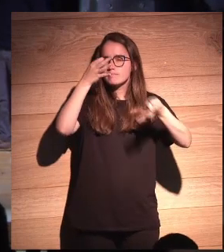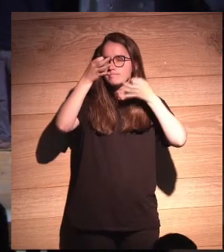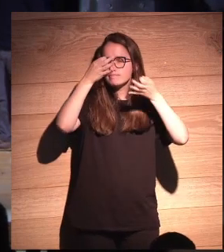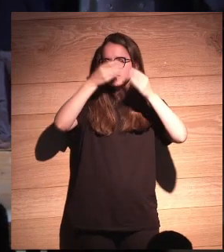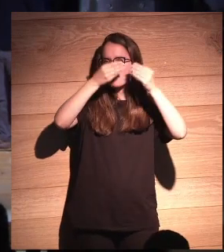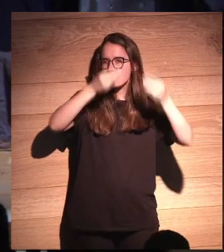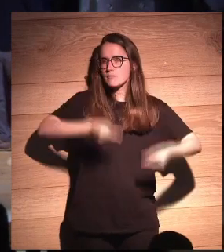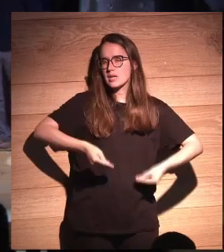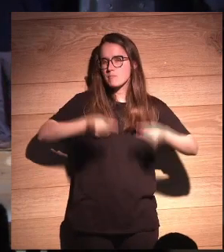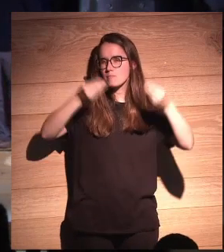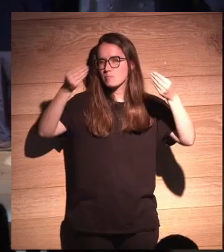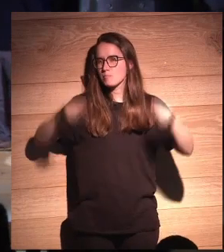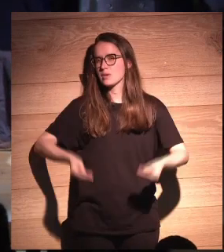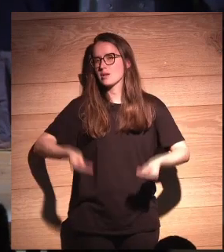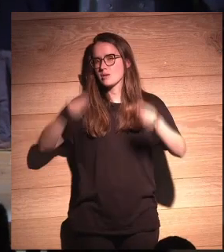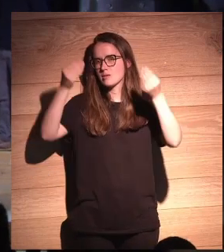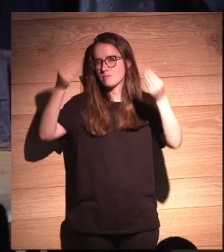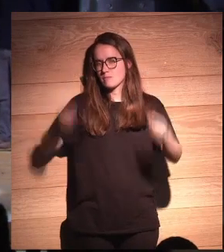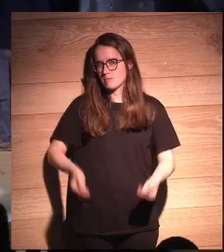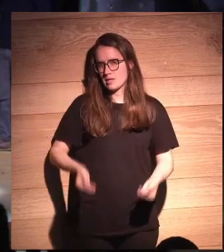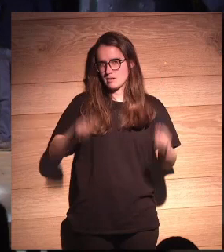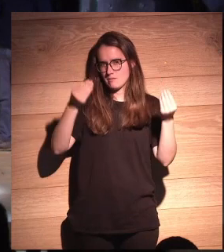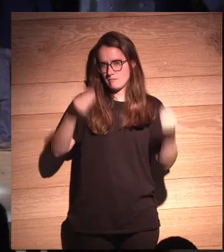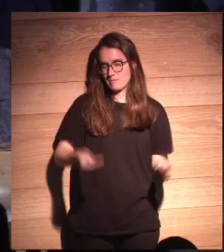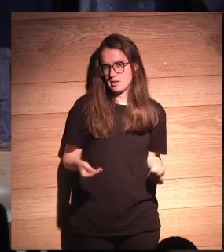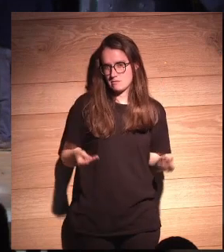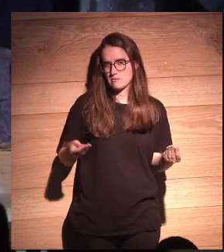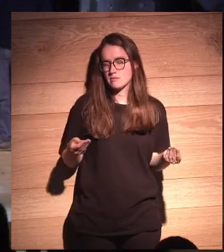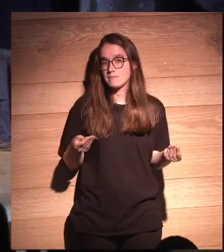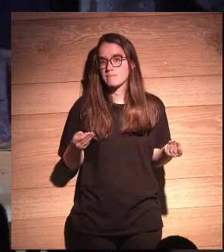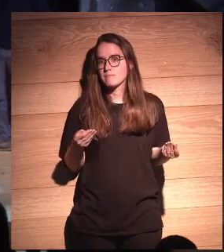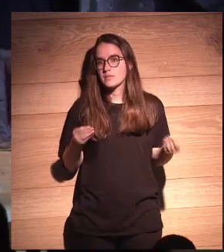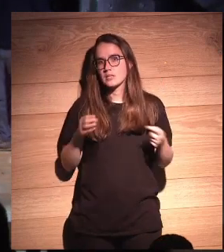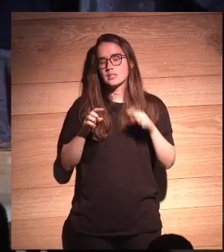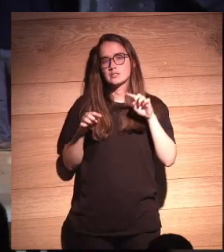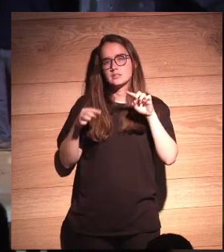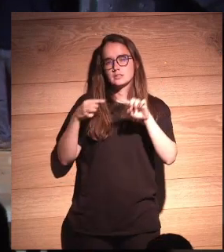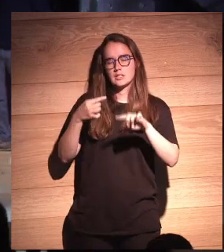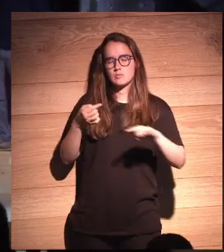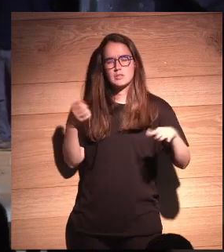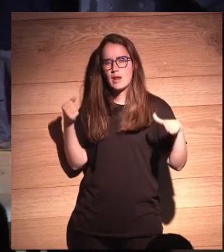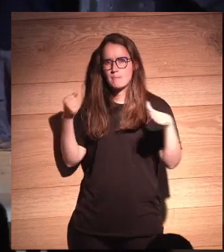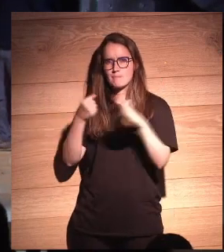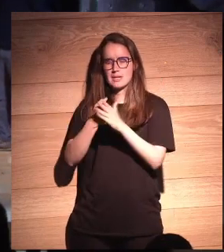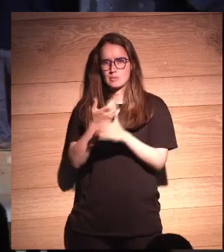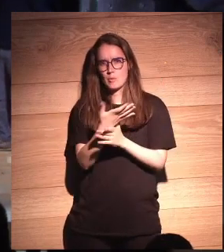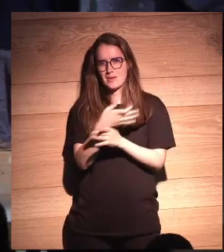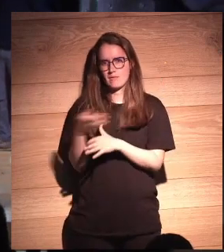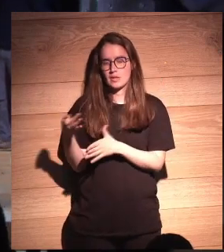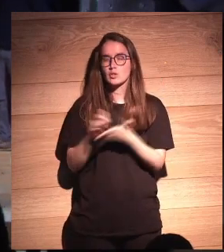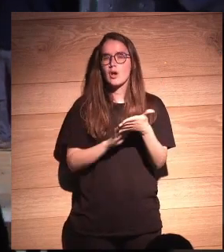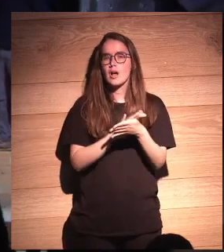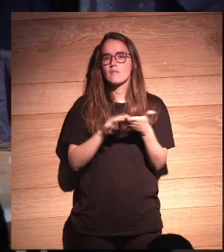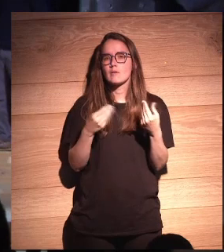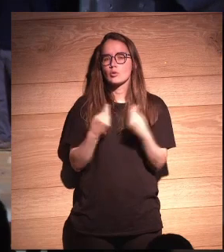lo que pueda sacar de sí ese material rodado y llevarlo al máximo potencial.